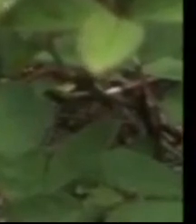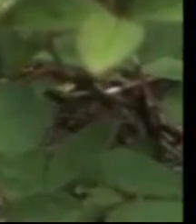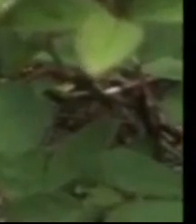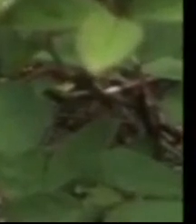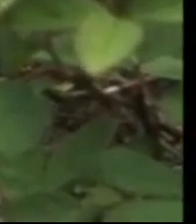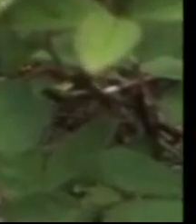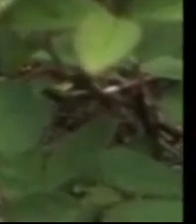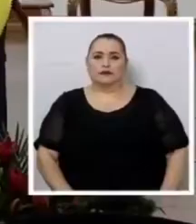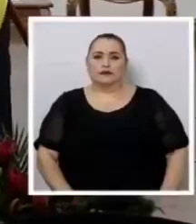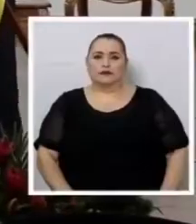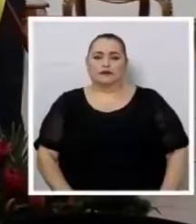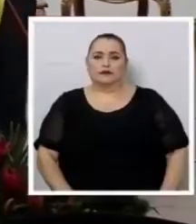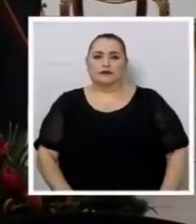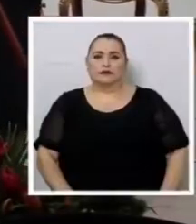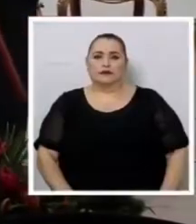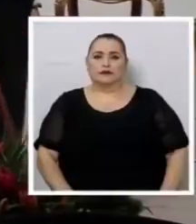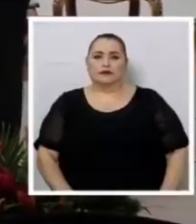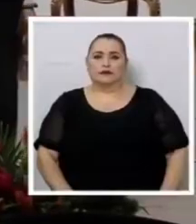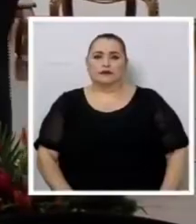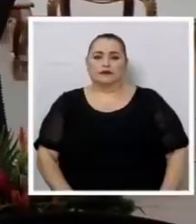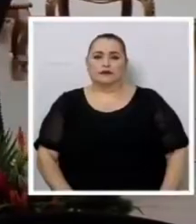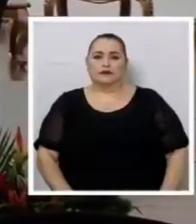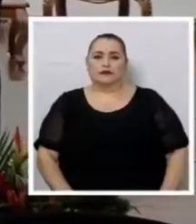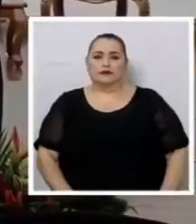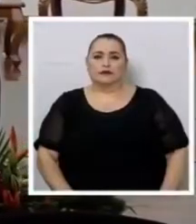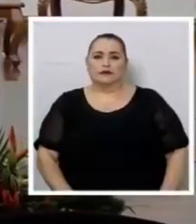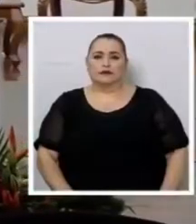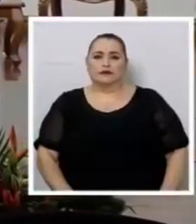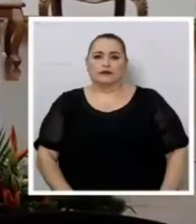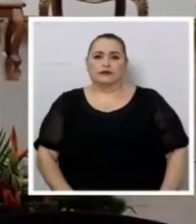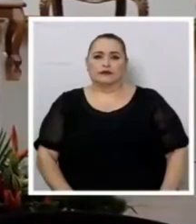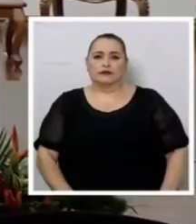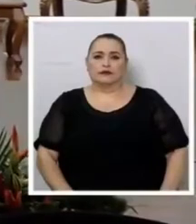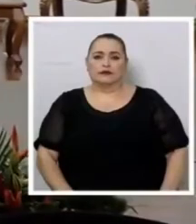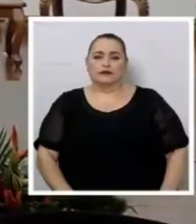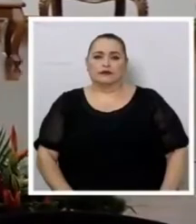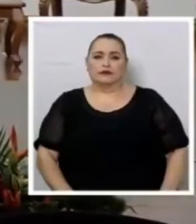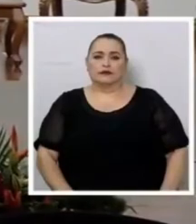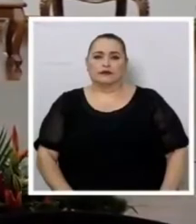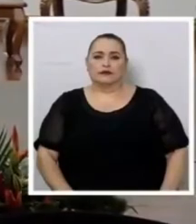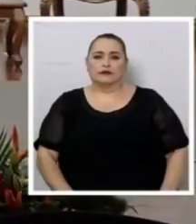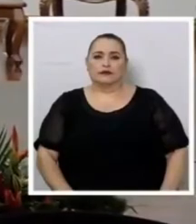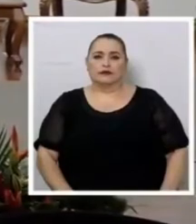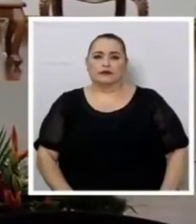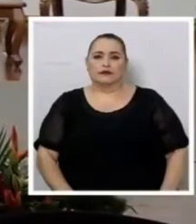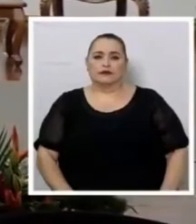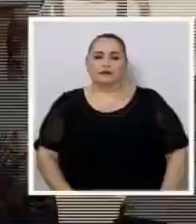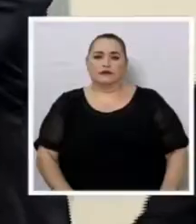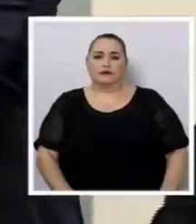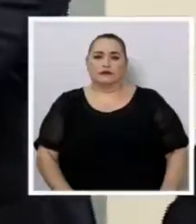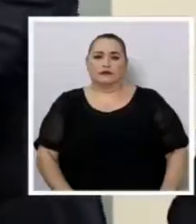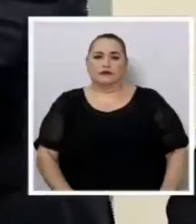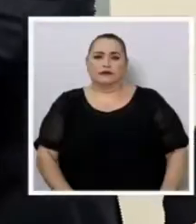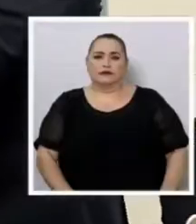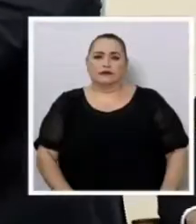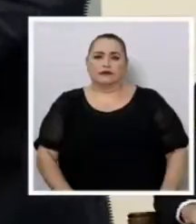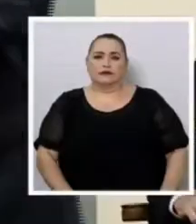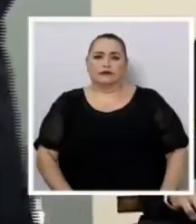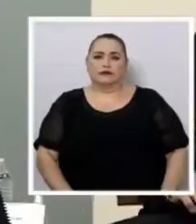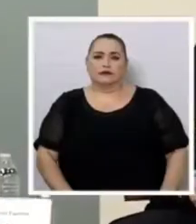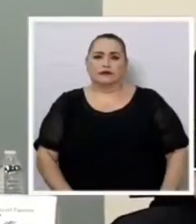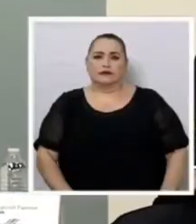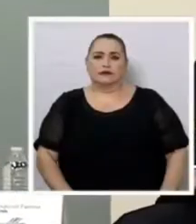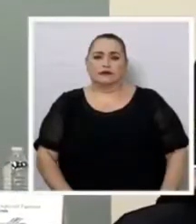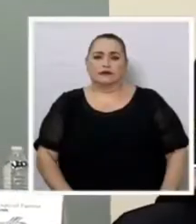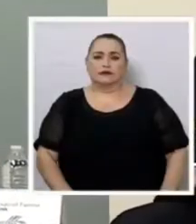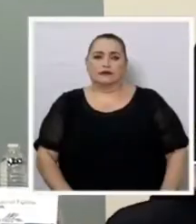intereses personales incluso de sus derechos el prestigio y la credibilidad del tribunal supremo de elecciones y